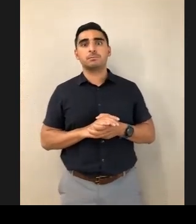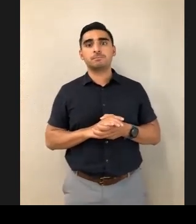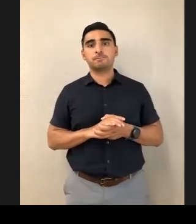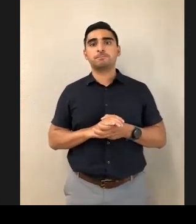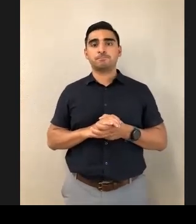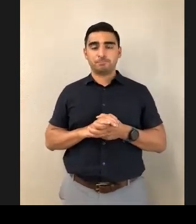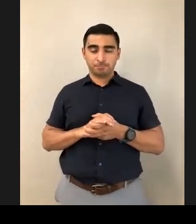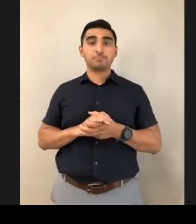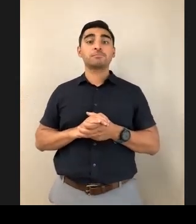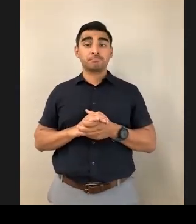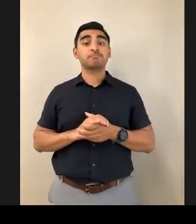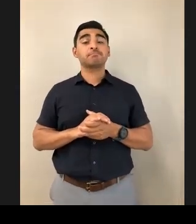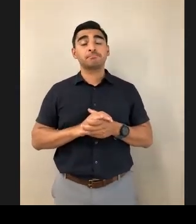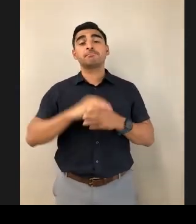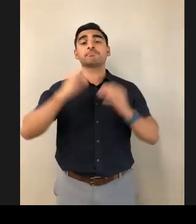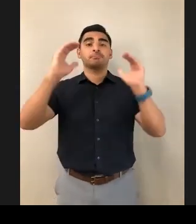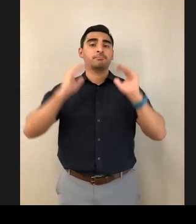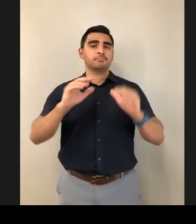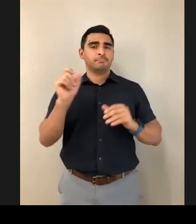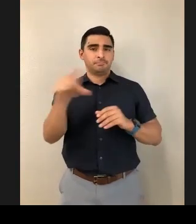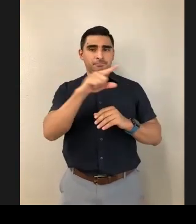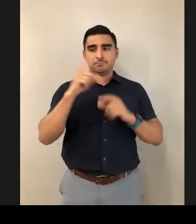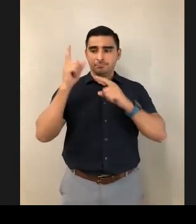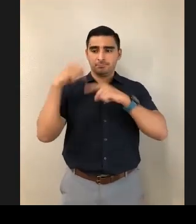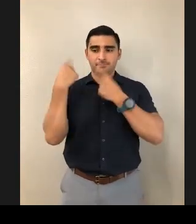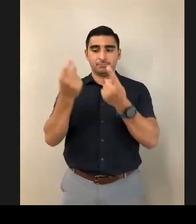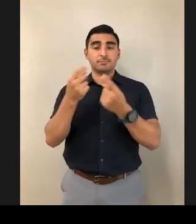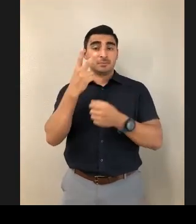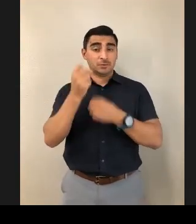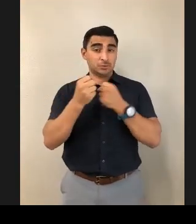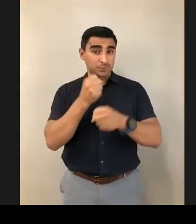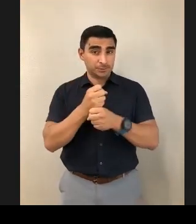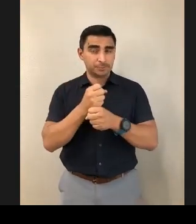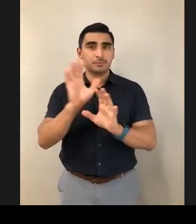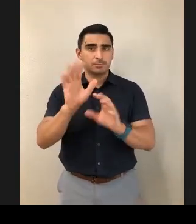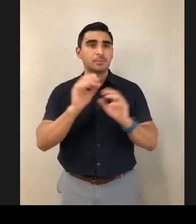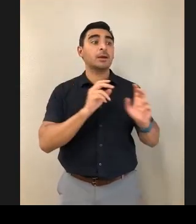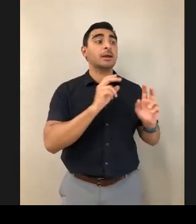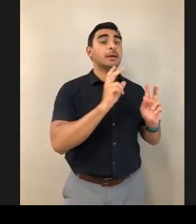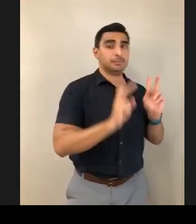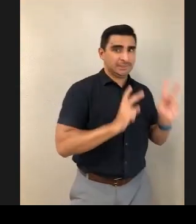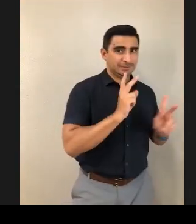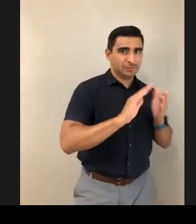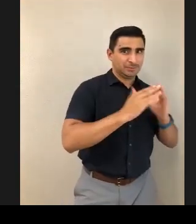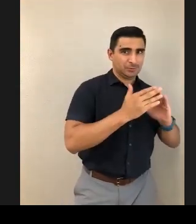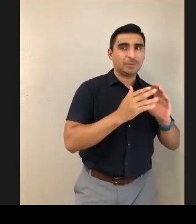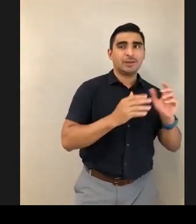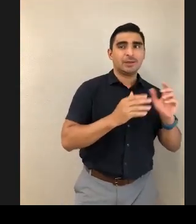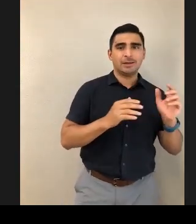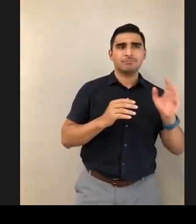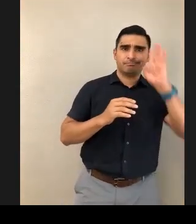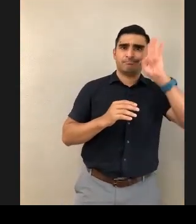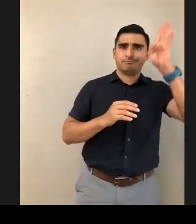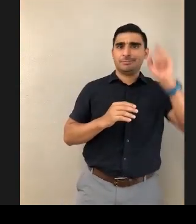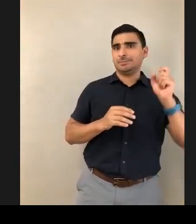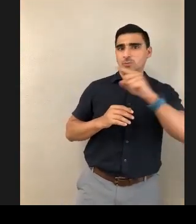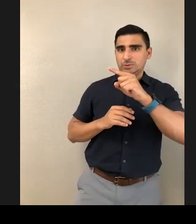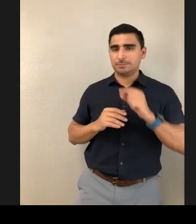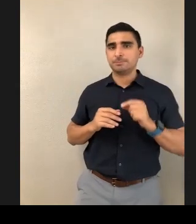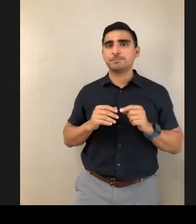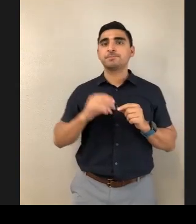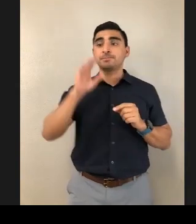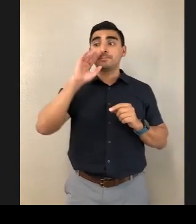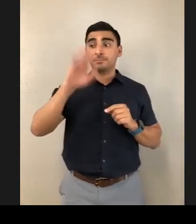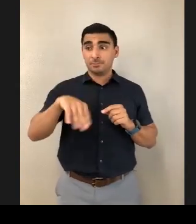siguiente pregunta. En los últimos 2 años, eso es una pregunta de la comunidad. En los últimos 2